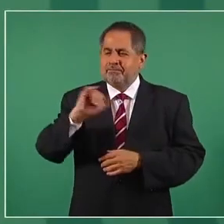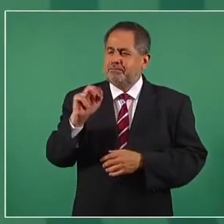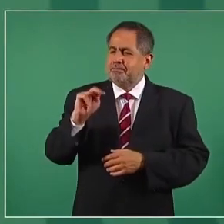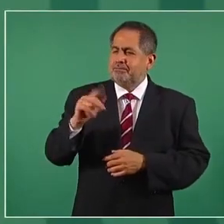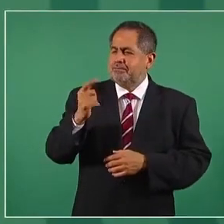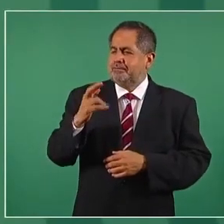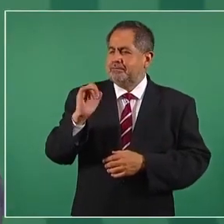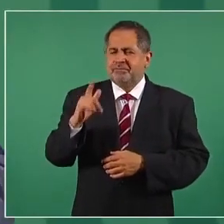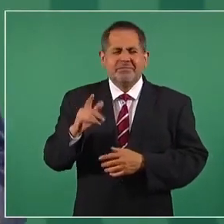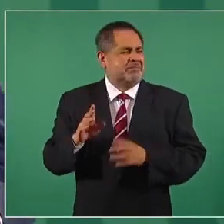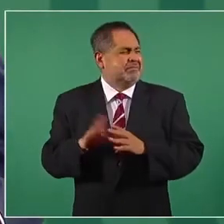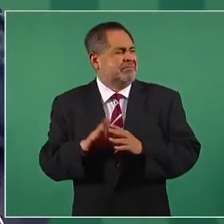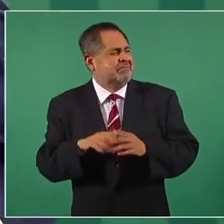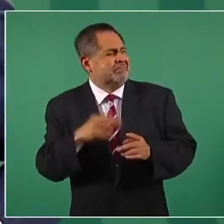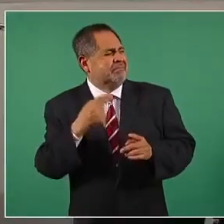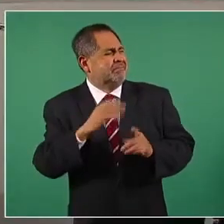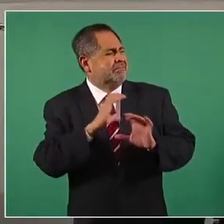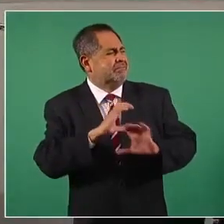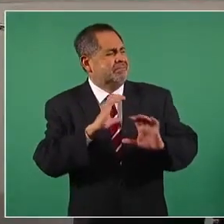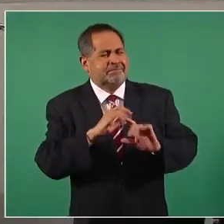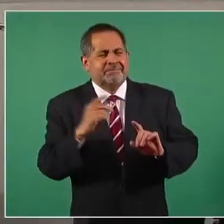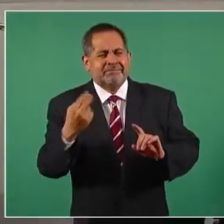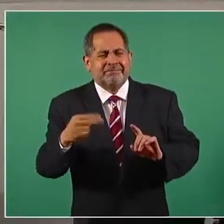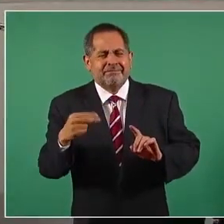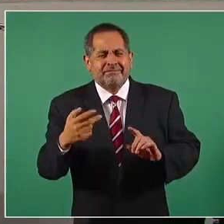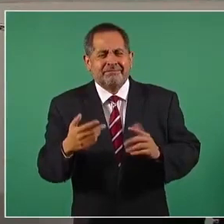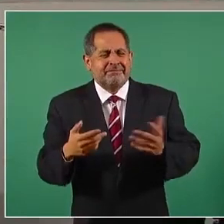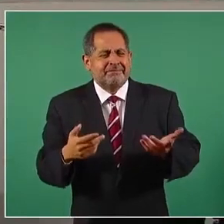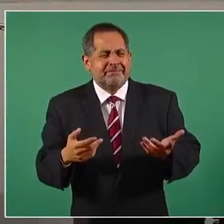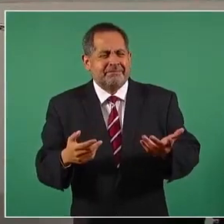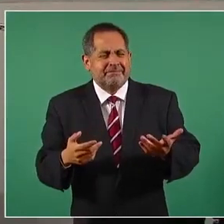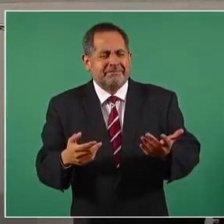Presidente, ¿cómo es que se llama?